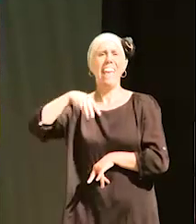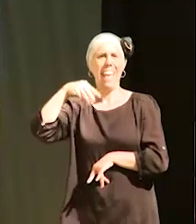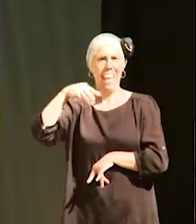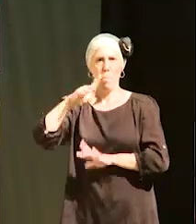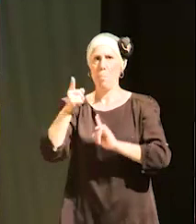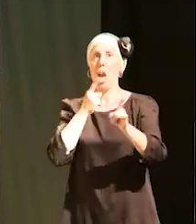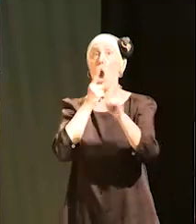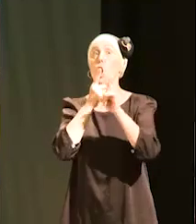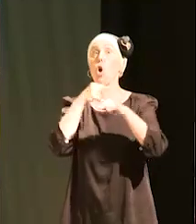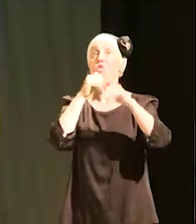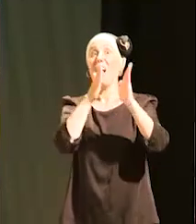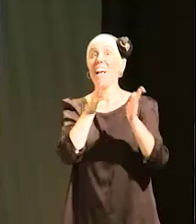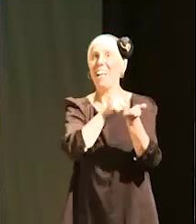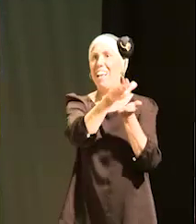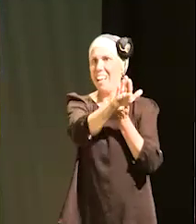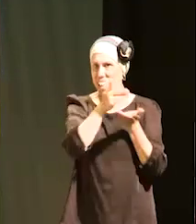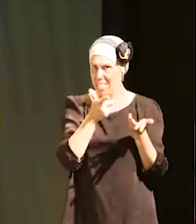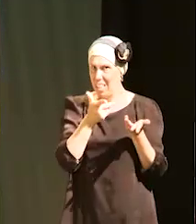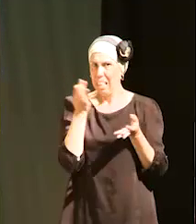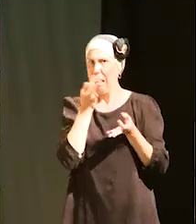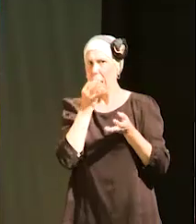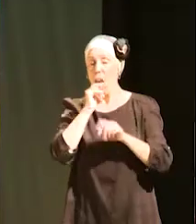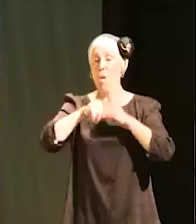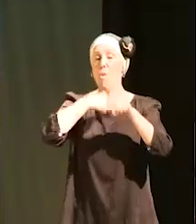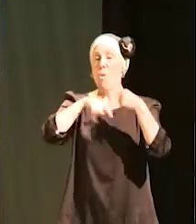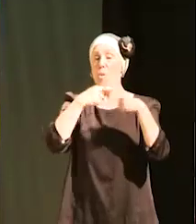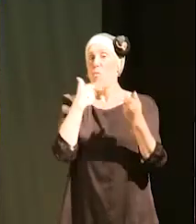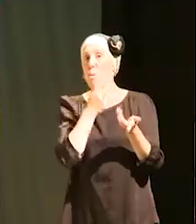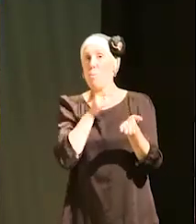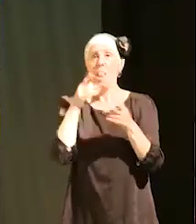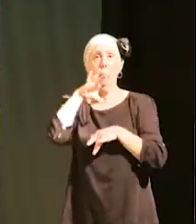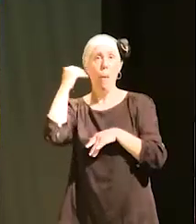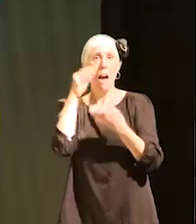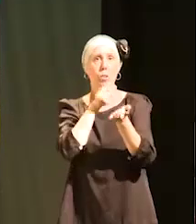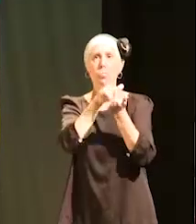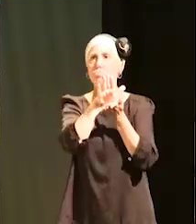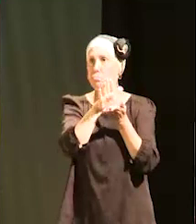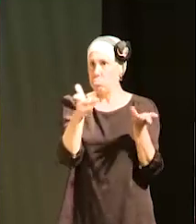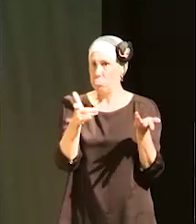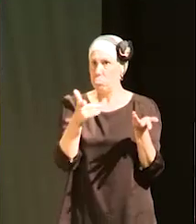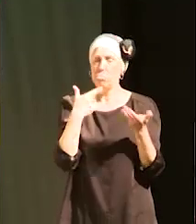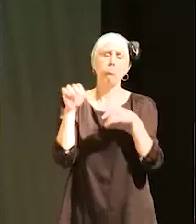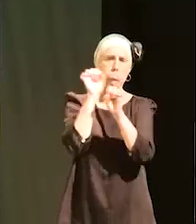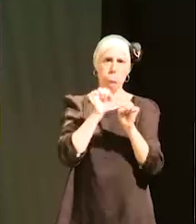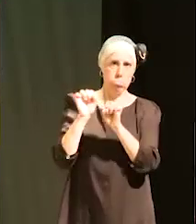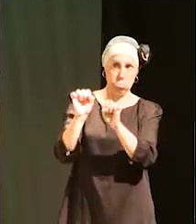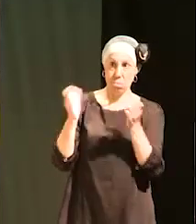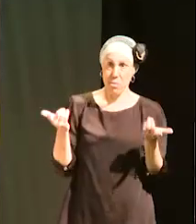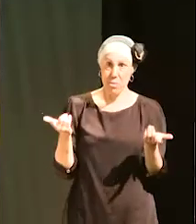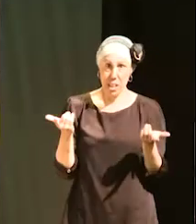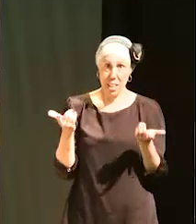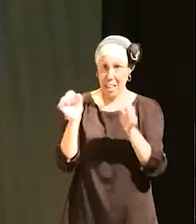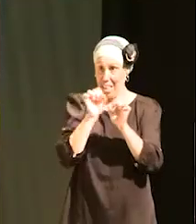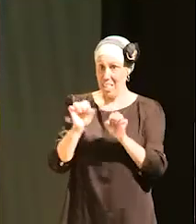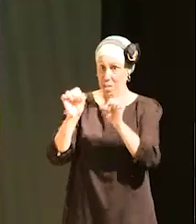se defienden frente a amenazas de desahucios con entidades financieras o por lo que sea y tienen